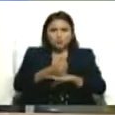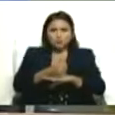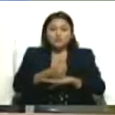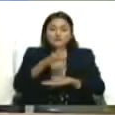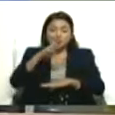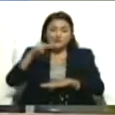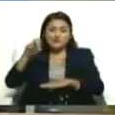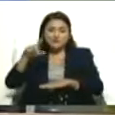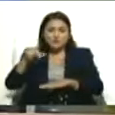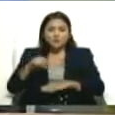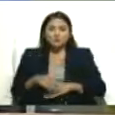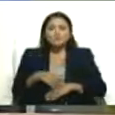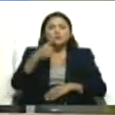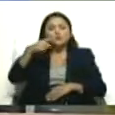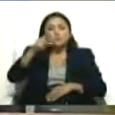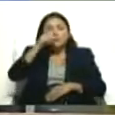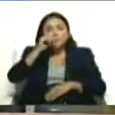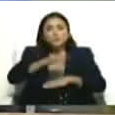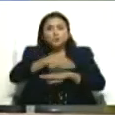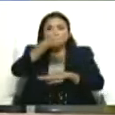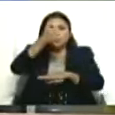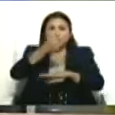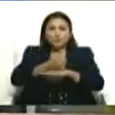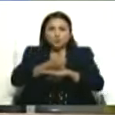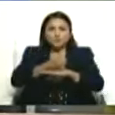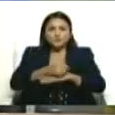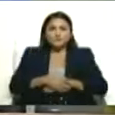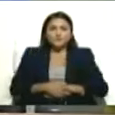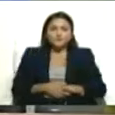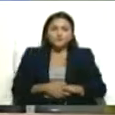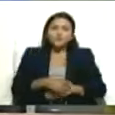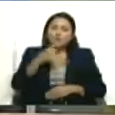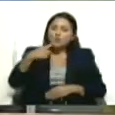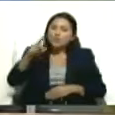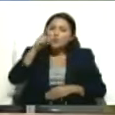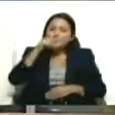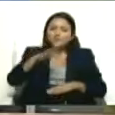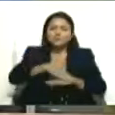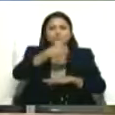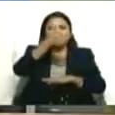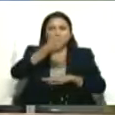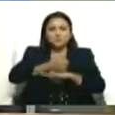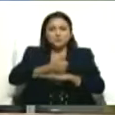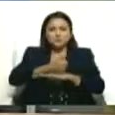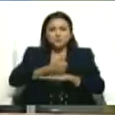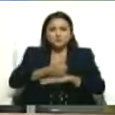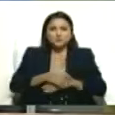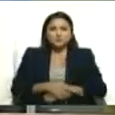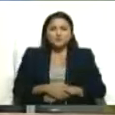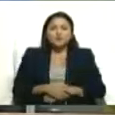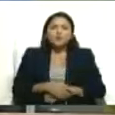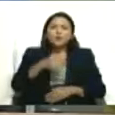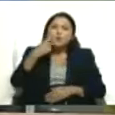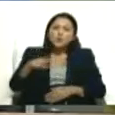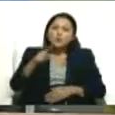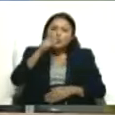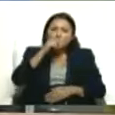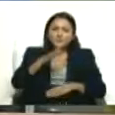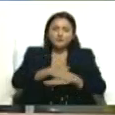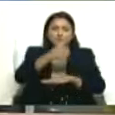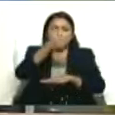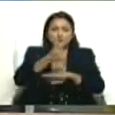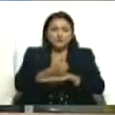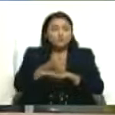Párica, rector Imac Zac, rector Conrado Pérez, rectora